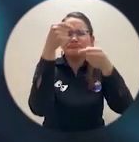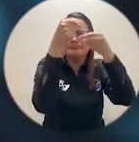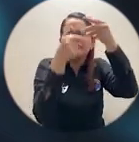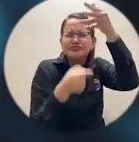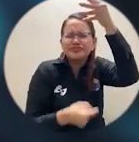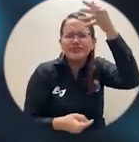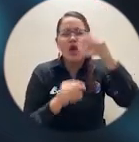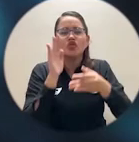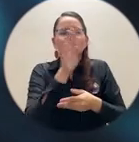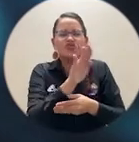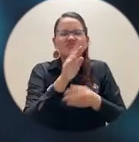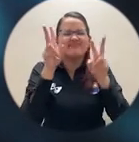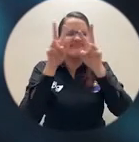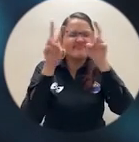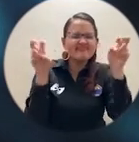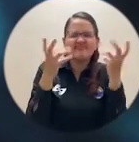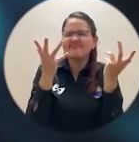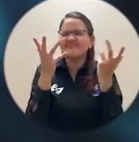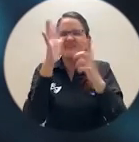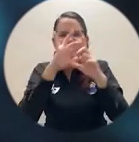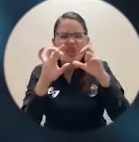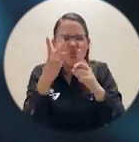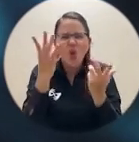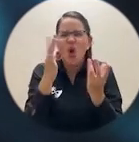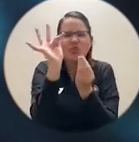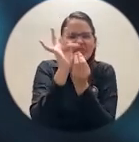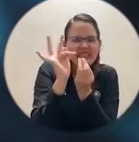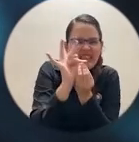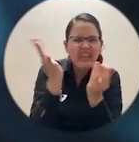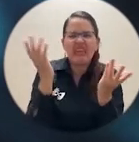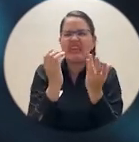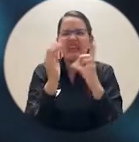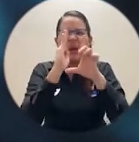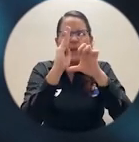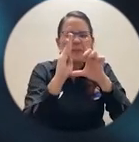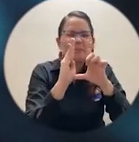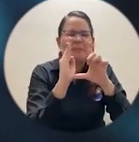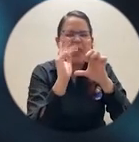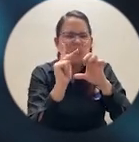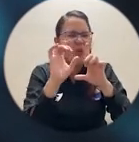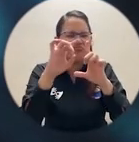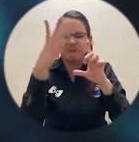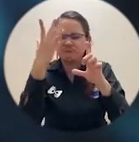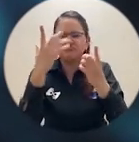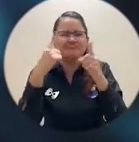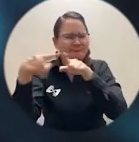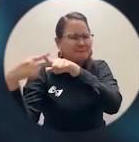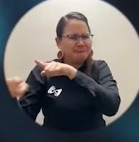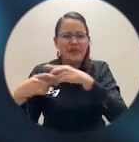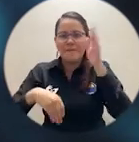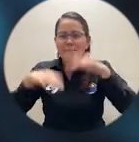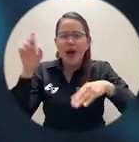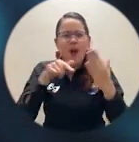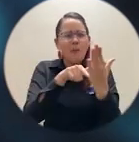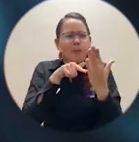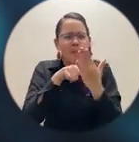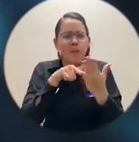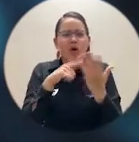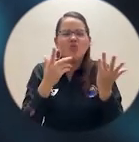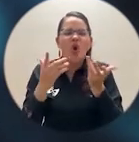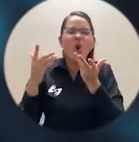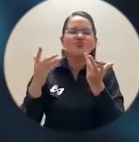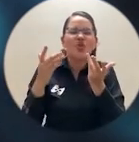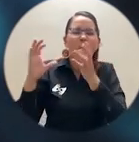un alto contenido pedagógico, ya que en pedagogía se exige que uno debe estar preparado para enfrentar el